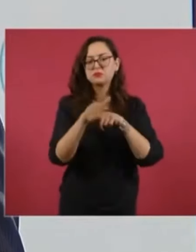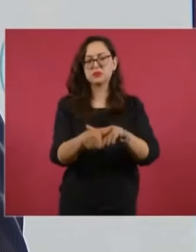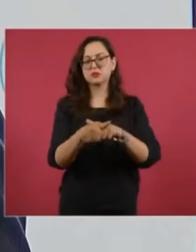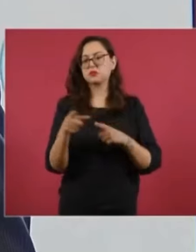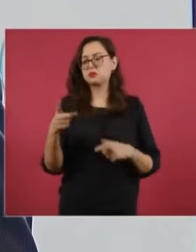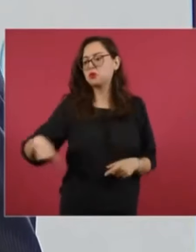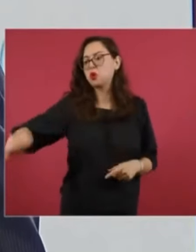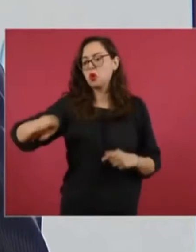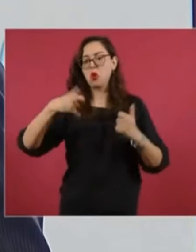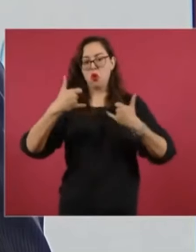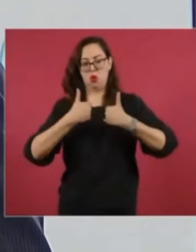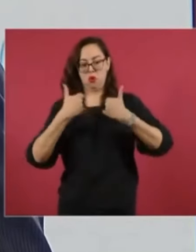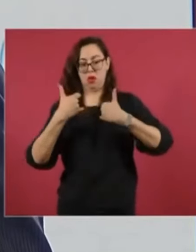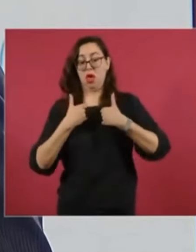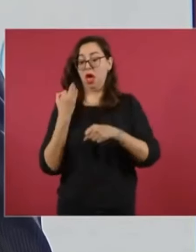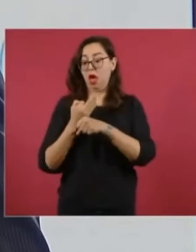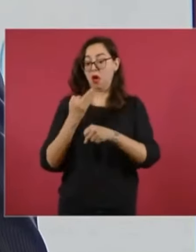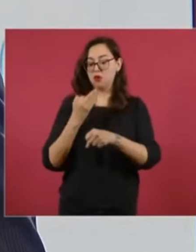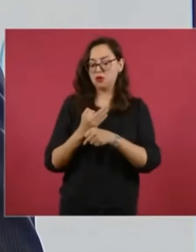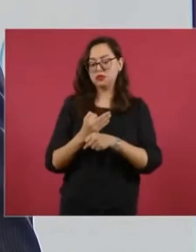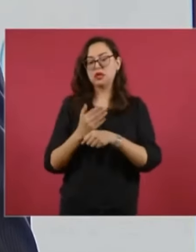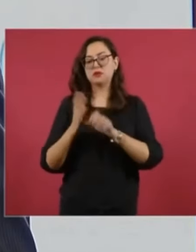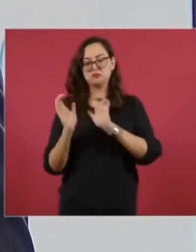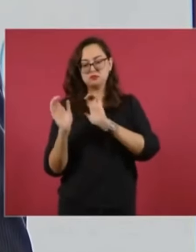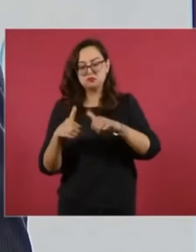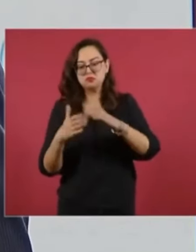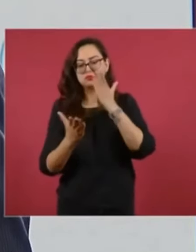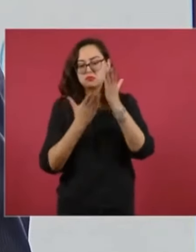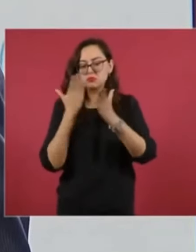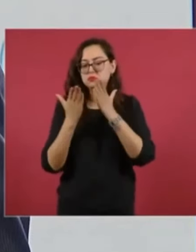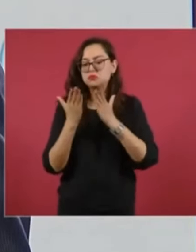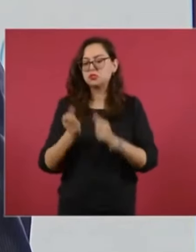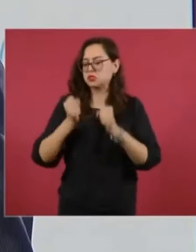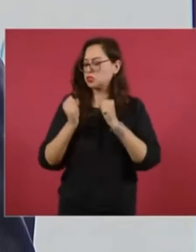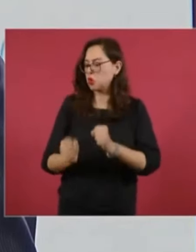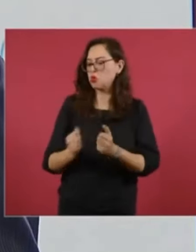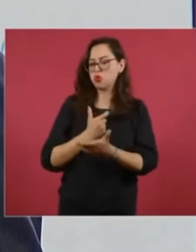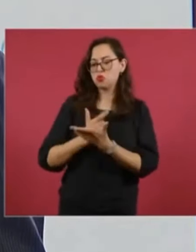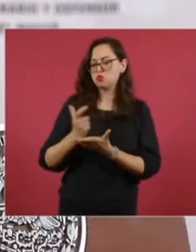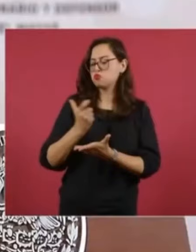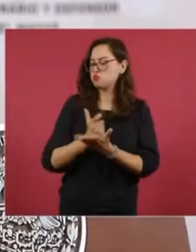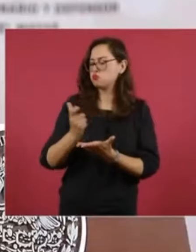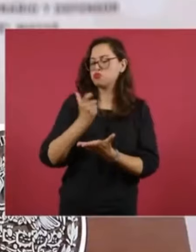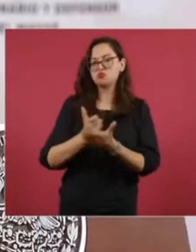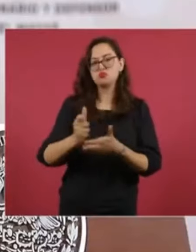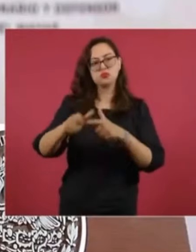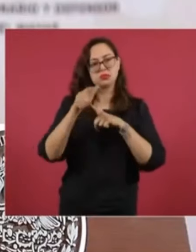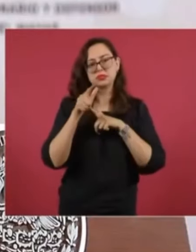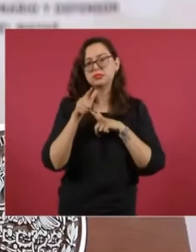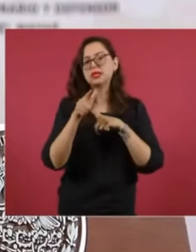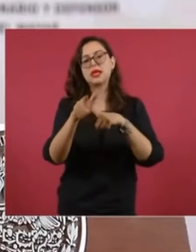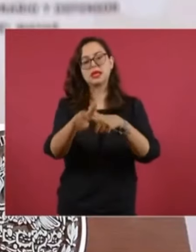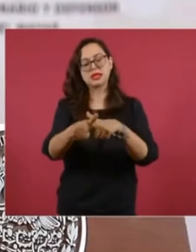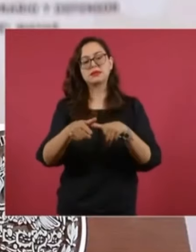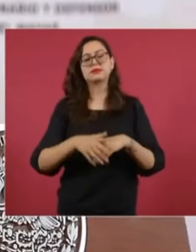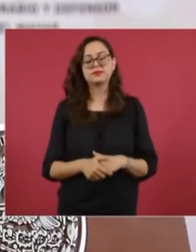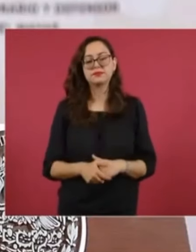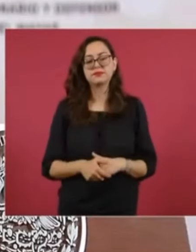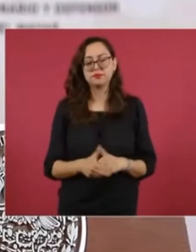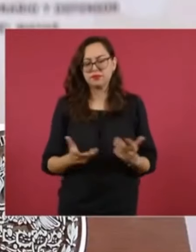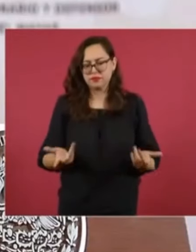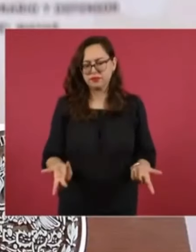encuentran que se encuentran actualmente en capacitación tienen asegurados sus pagos esto evidentemente en